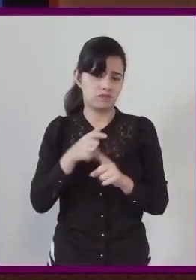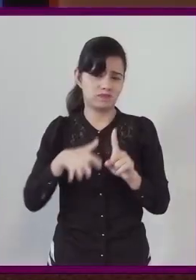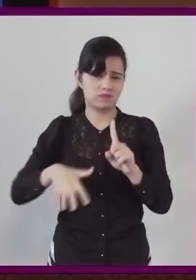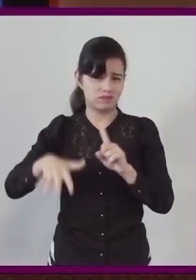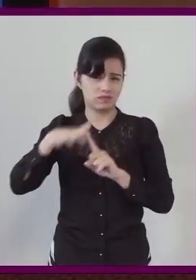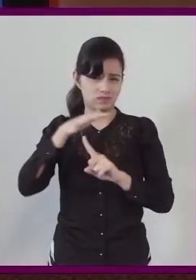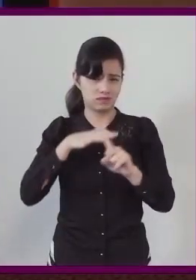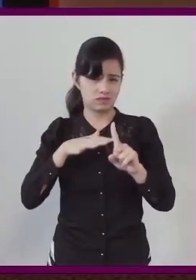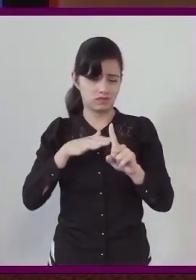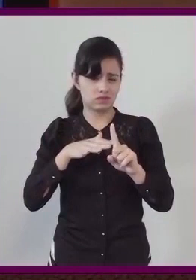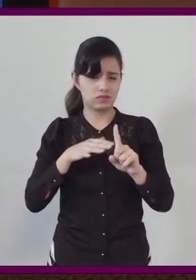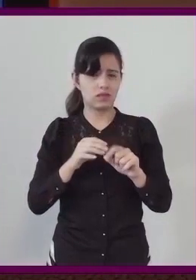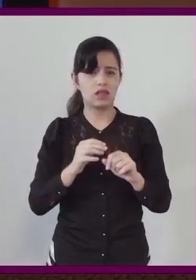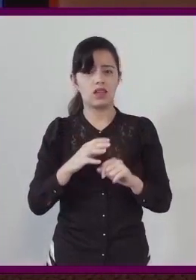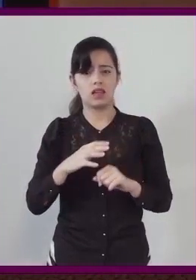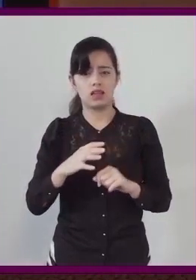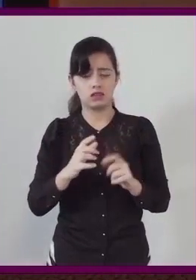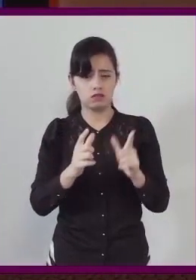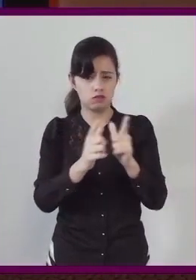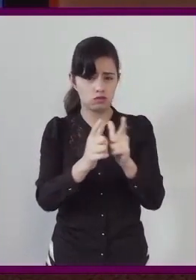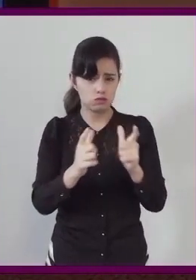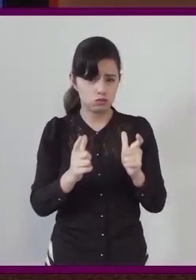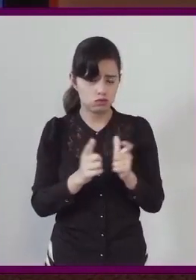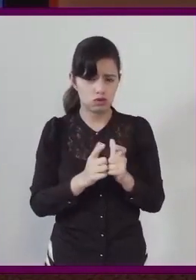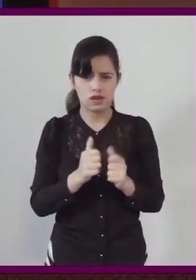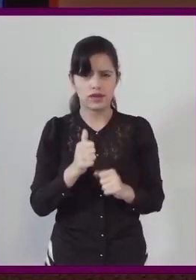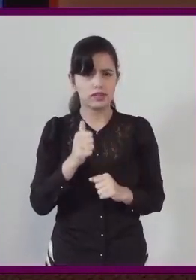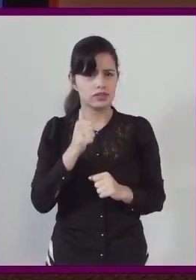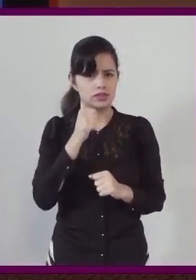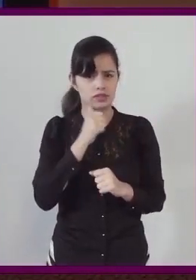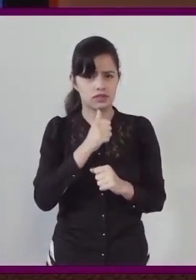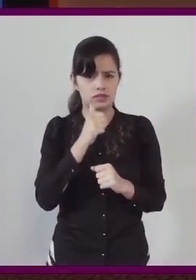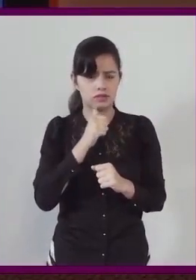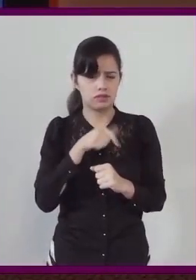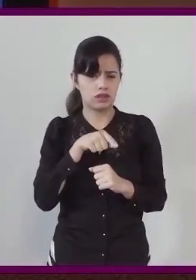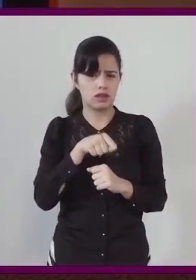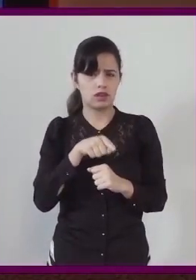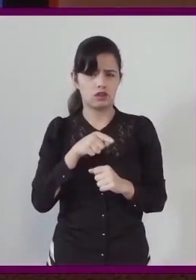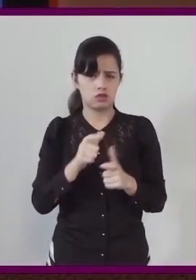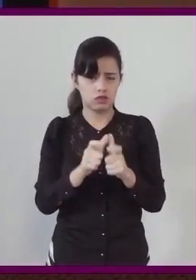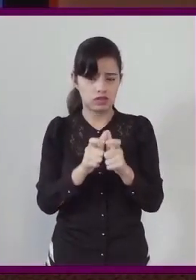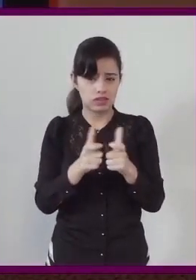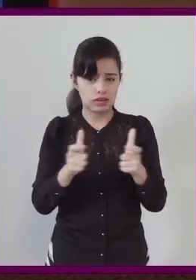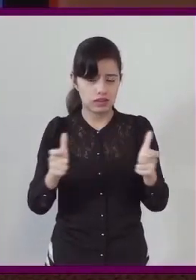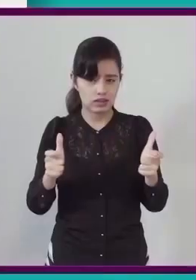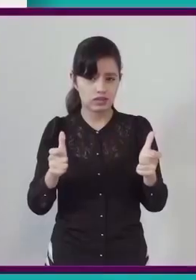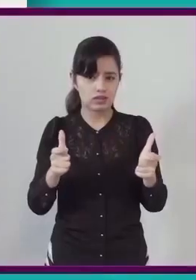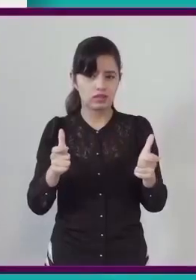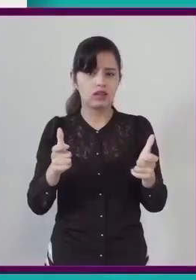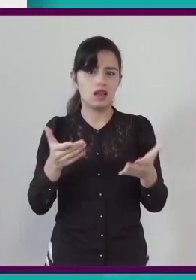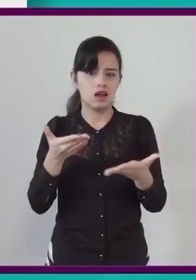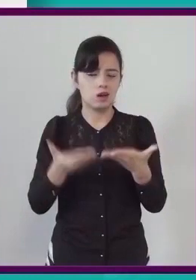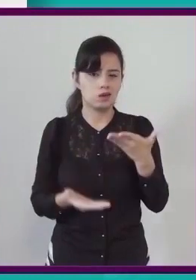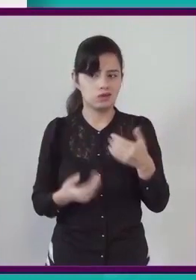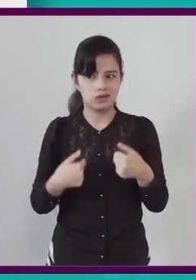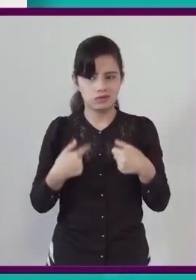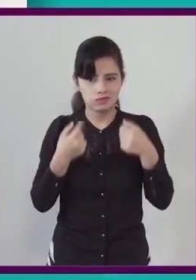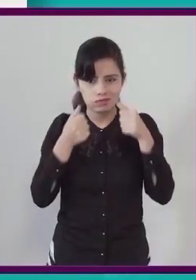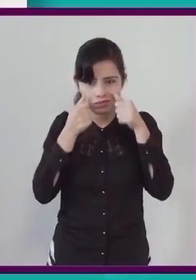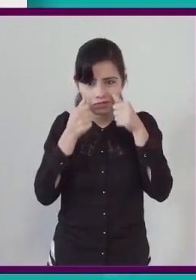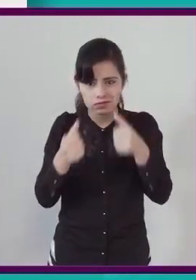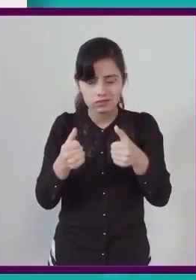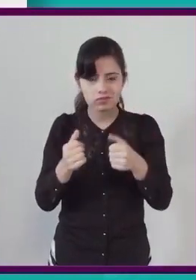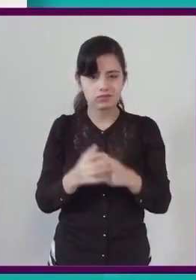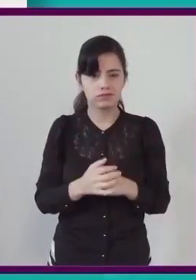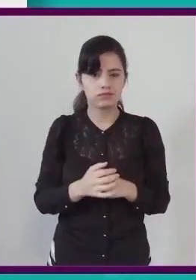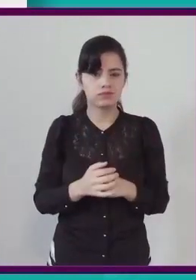vivir, pues grupos que siempre, o sea, siempre han estado ahora son mucho más grandes y visibles, ¿no? Como los migrantes, por